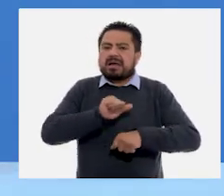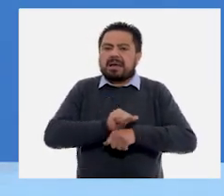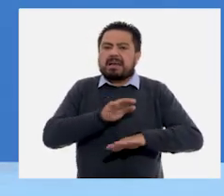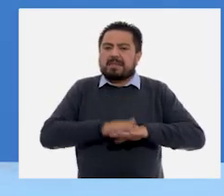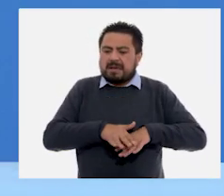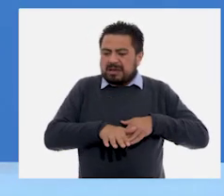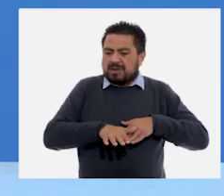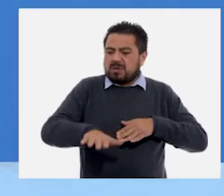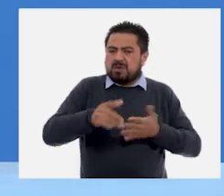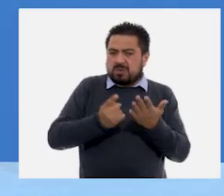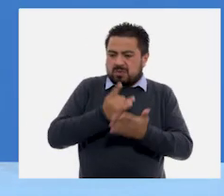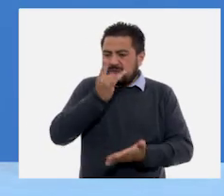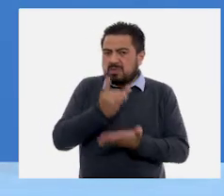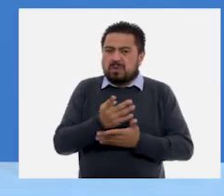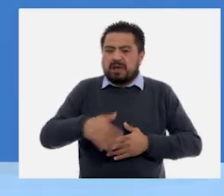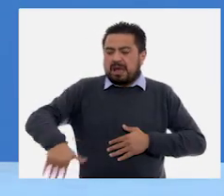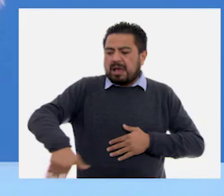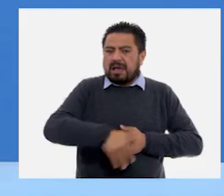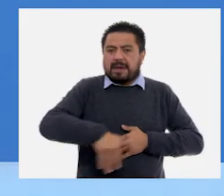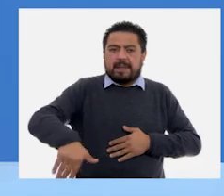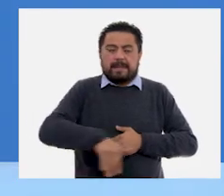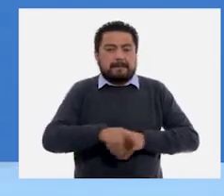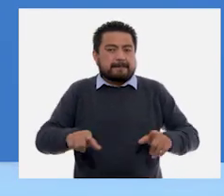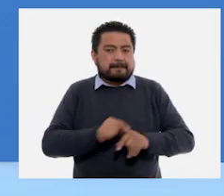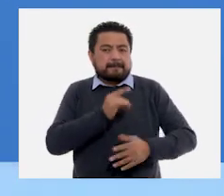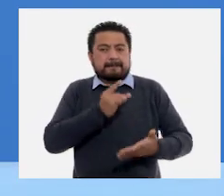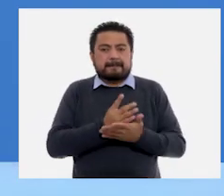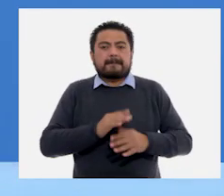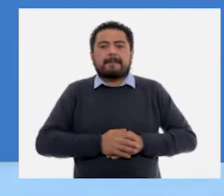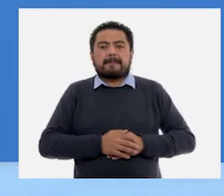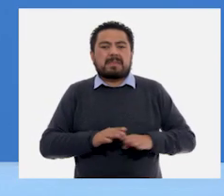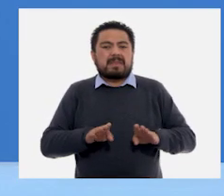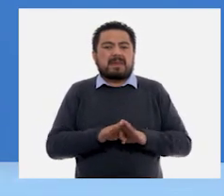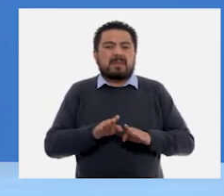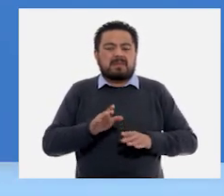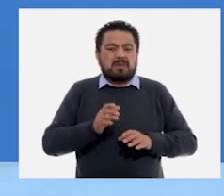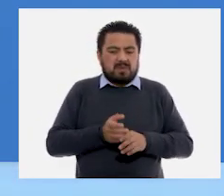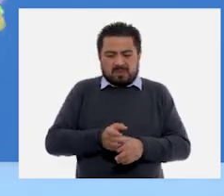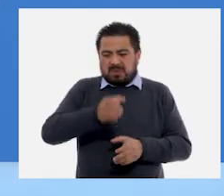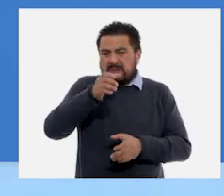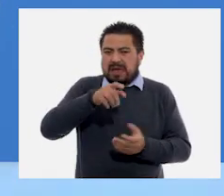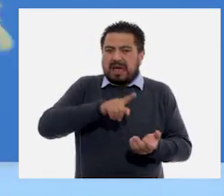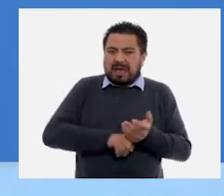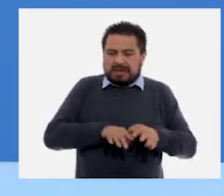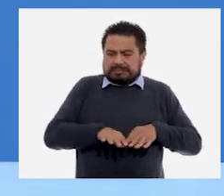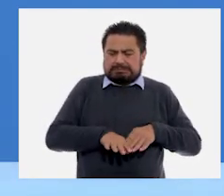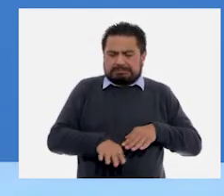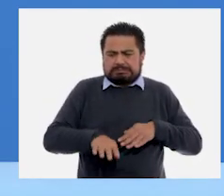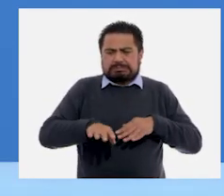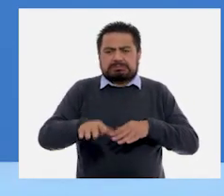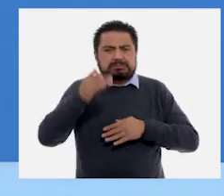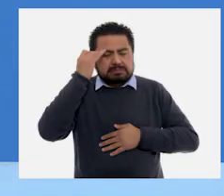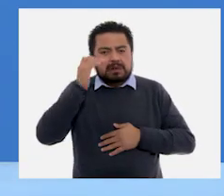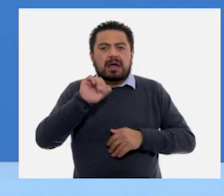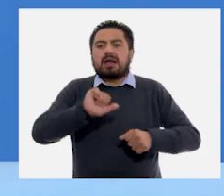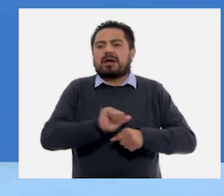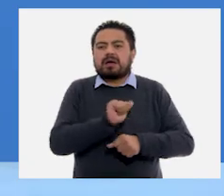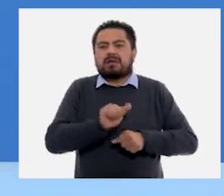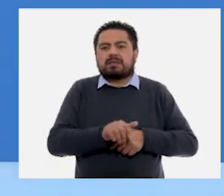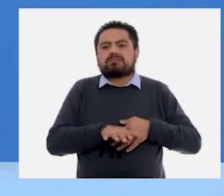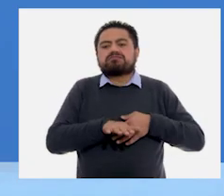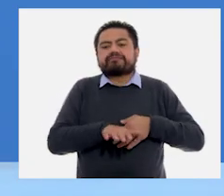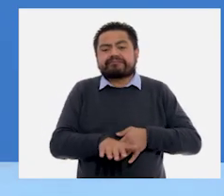concentraran solamente en una avenida, como en un cuello de botella. Y entonces los autos